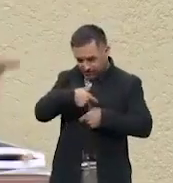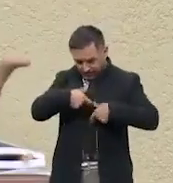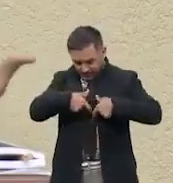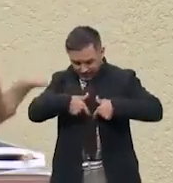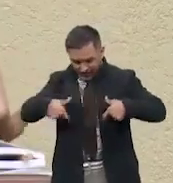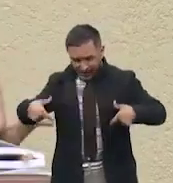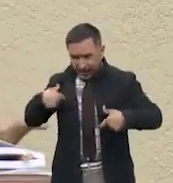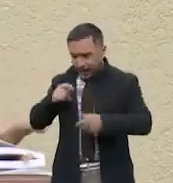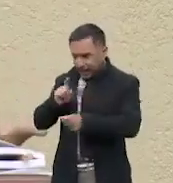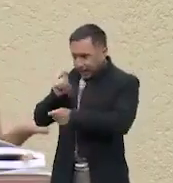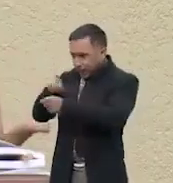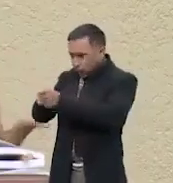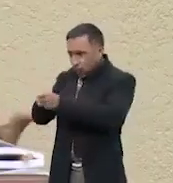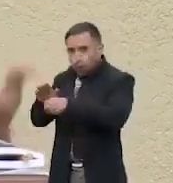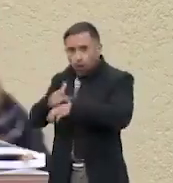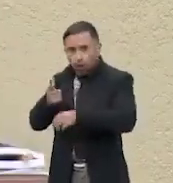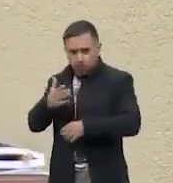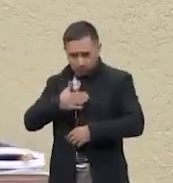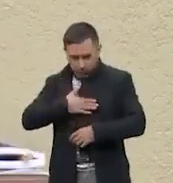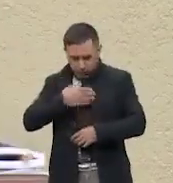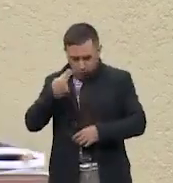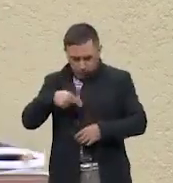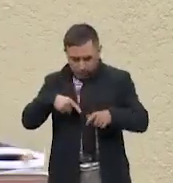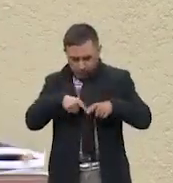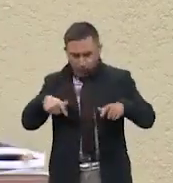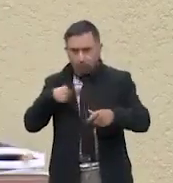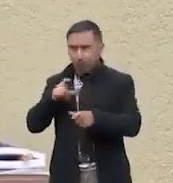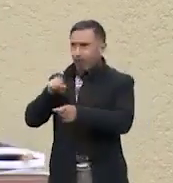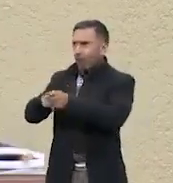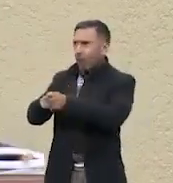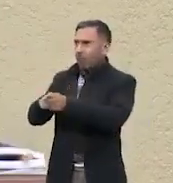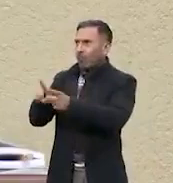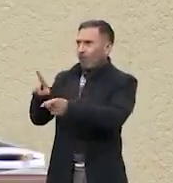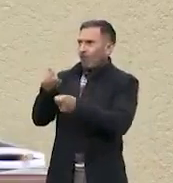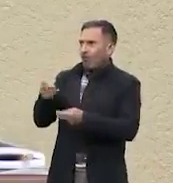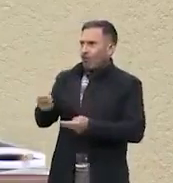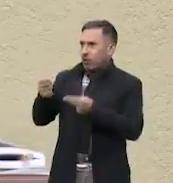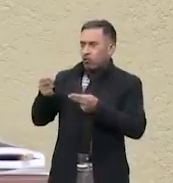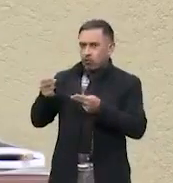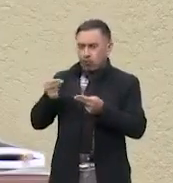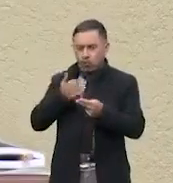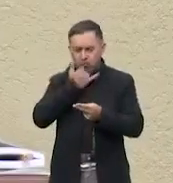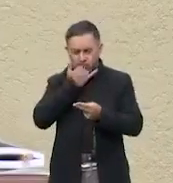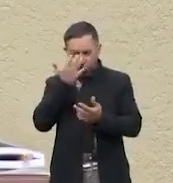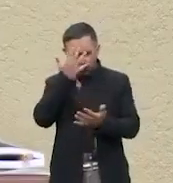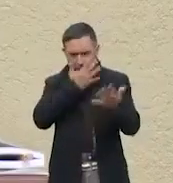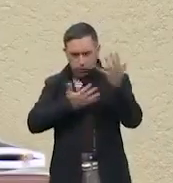nombre también es parte de su fuente de ingreso. Es decir, hay una confusión que no provocó esta autoridad electoral,